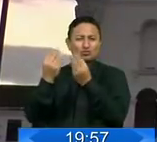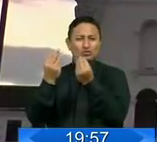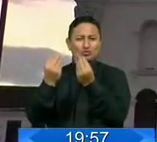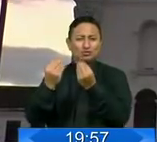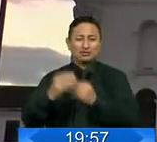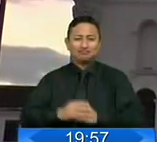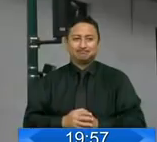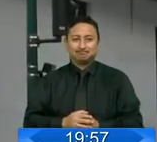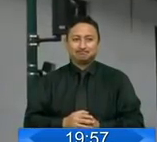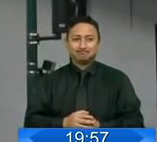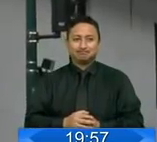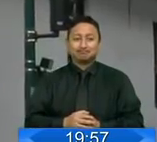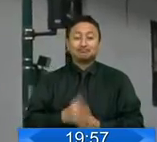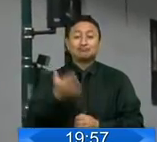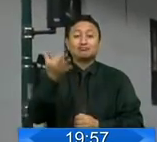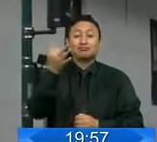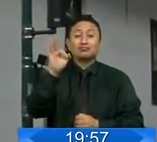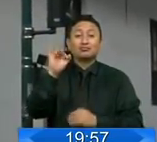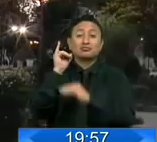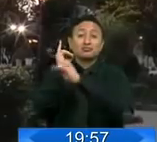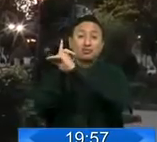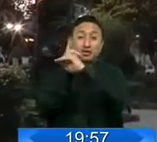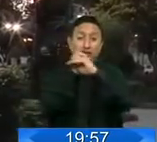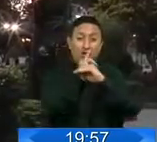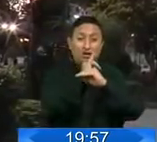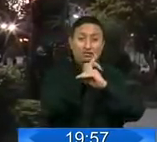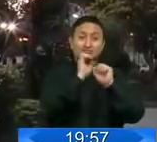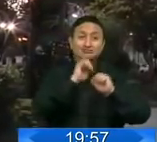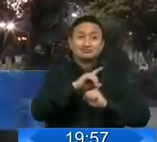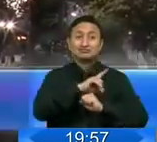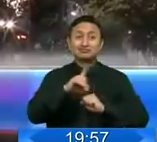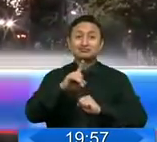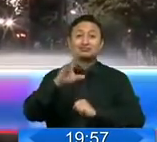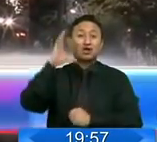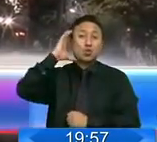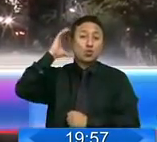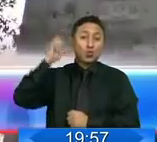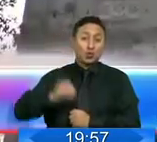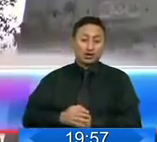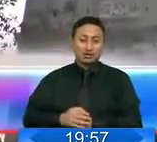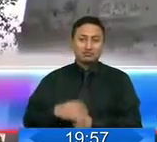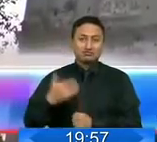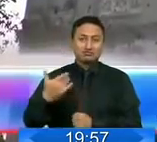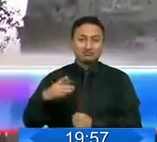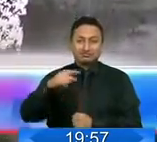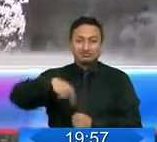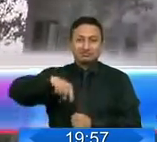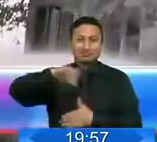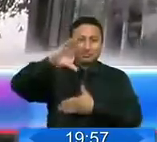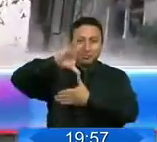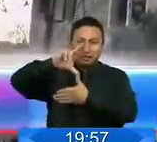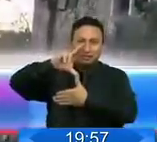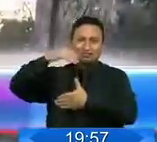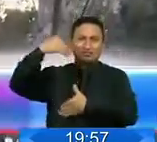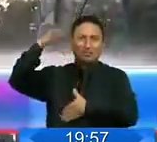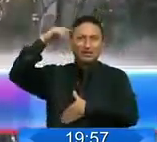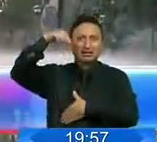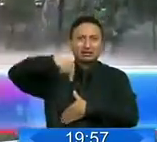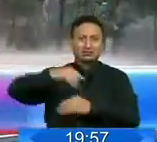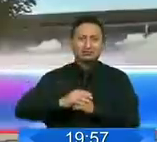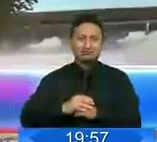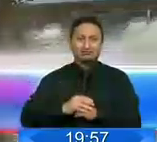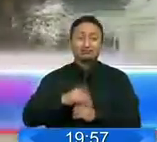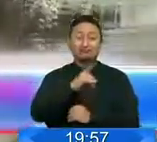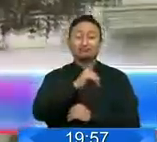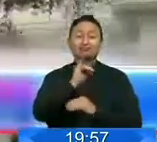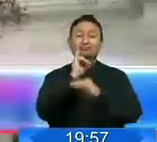Con 19 iglesias en su centro histórico, es la Catedral de Cuenca uno de los templos más majestuosos de América Latina. Mientras la llamada Catedral